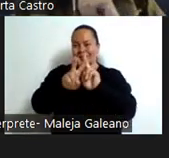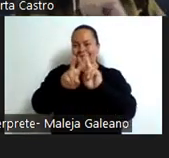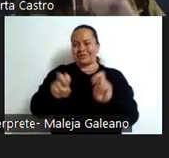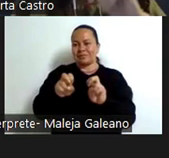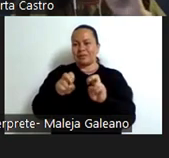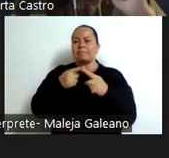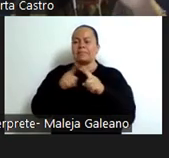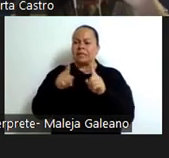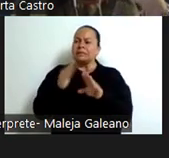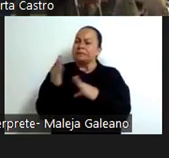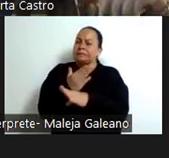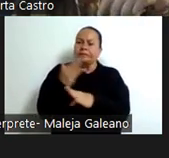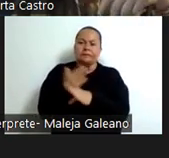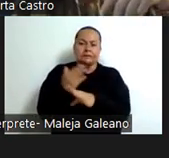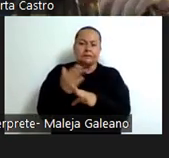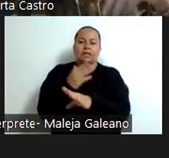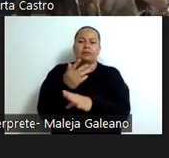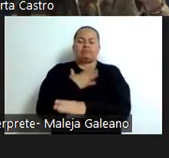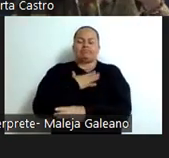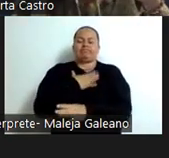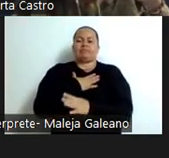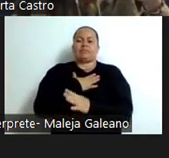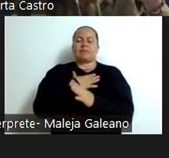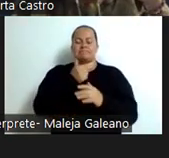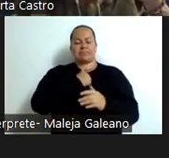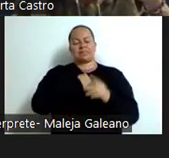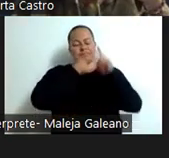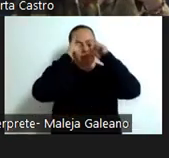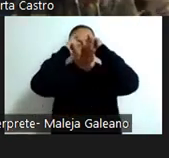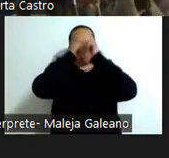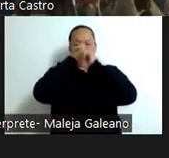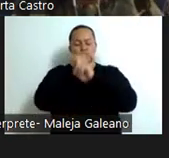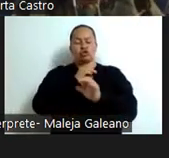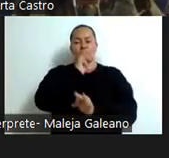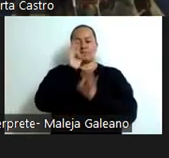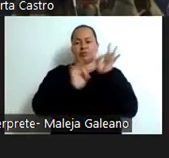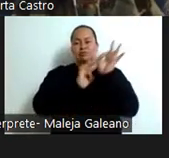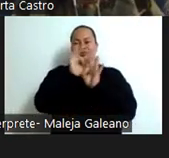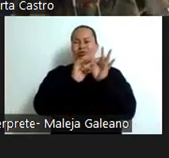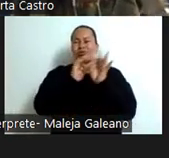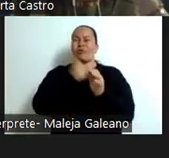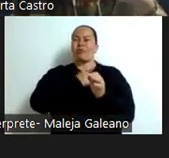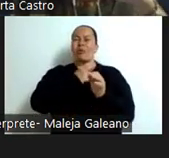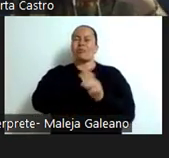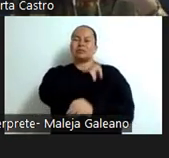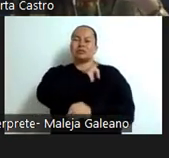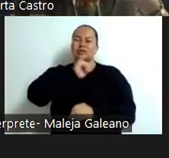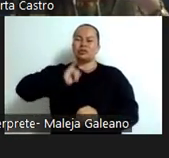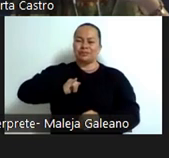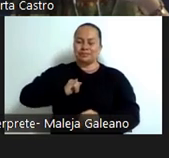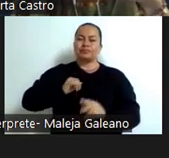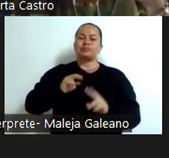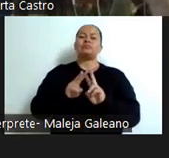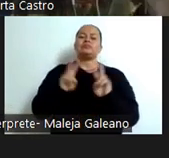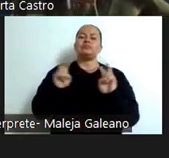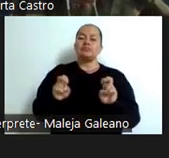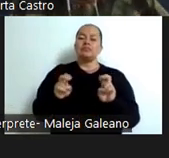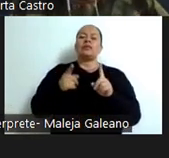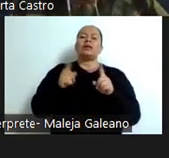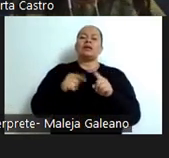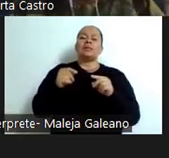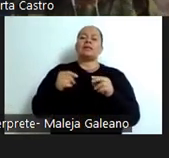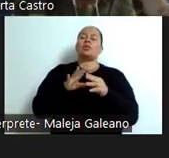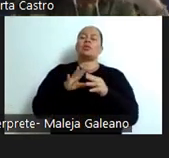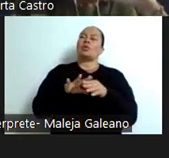problemática en mi criterio autocuidado también apela a un tema individual y creo que desdibuja un poco